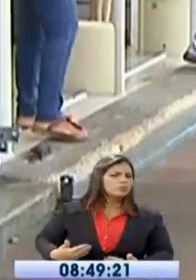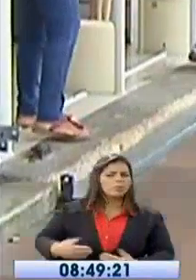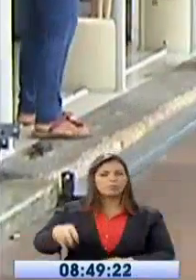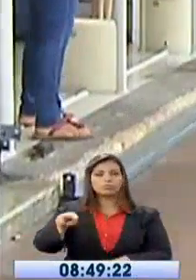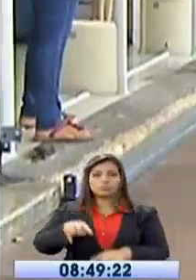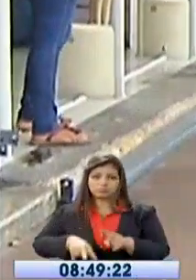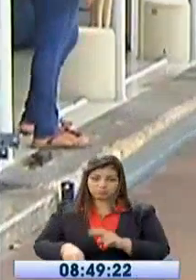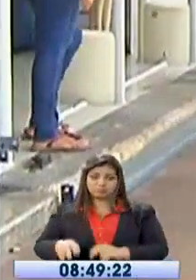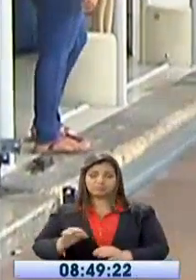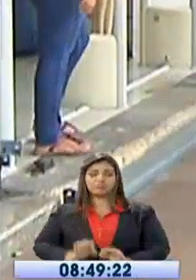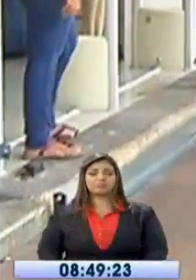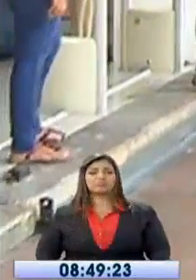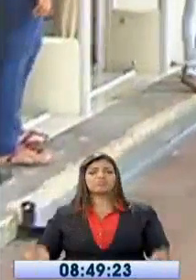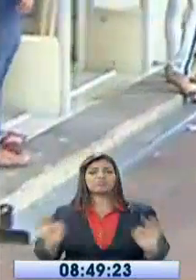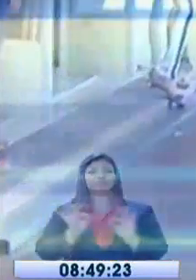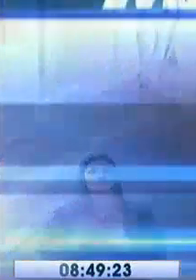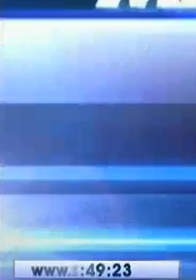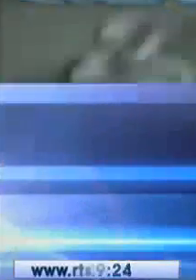Baque.